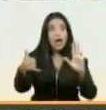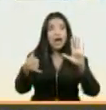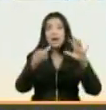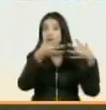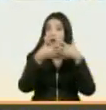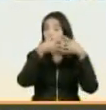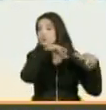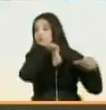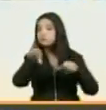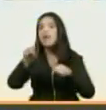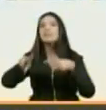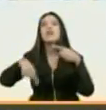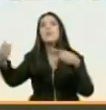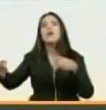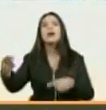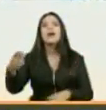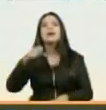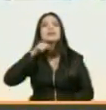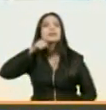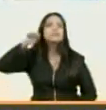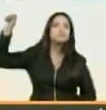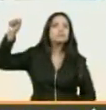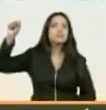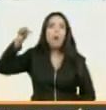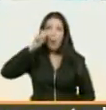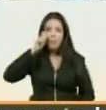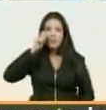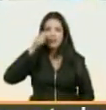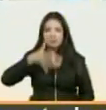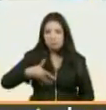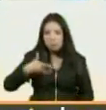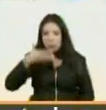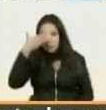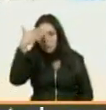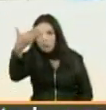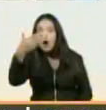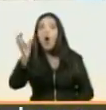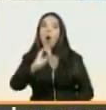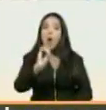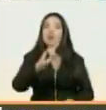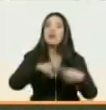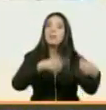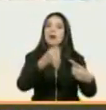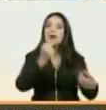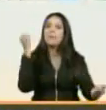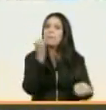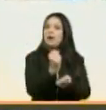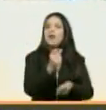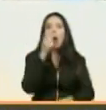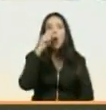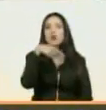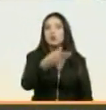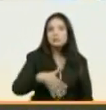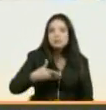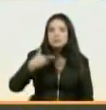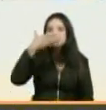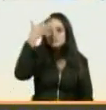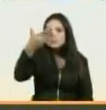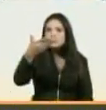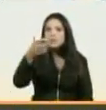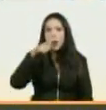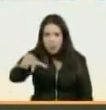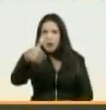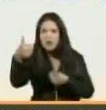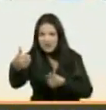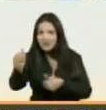que mataron a Saddam Hussein, lo ahorcaron, o después que asesinaron y lincharon a Muammar Gaddafi, están mejor, acabaron con esos pueblos, y esa no puede